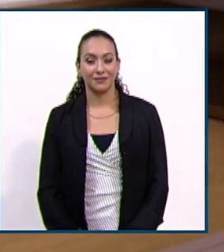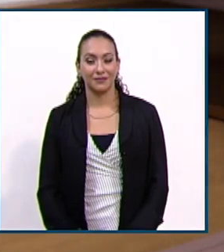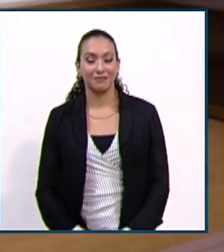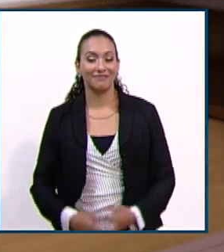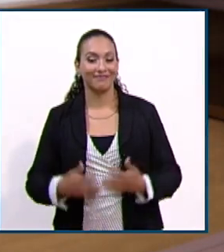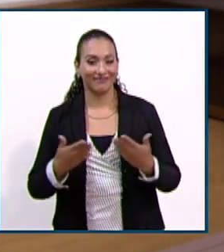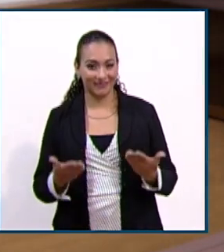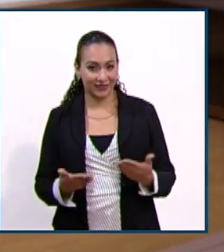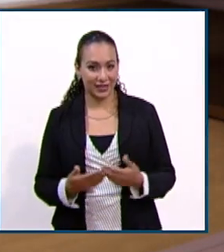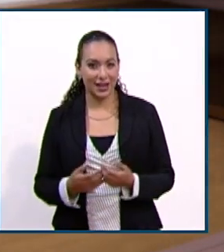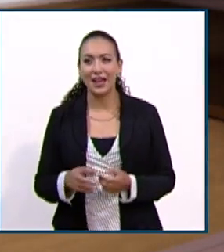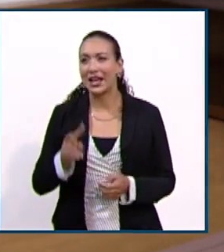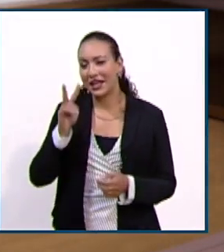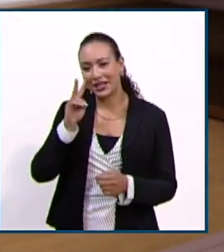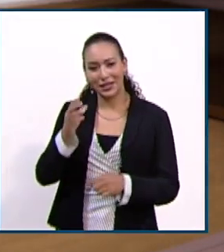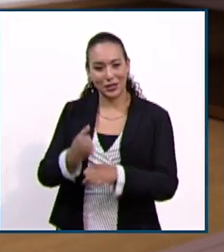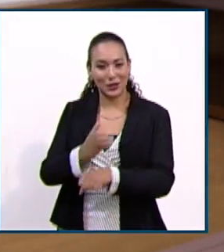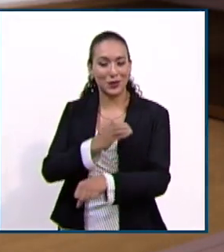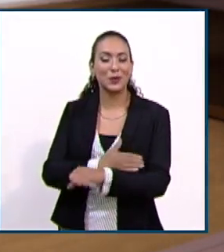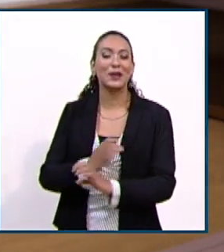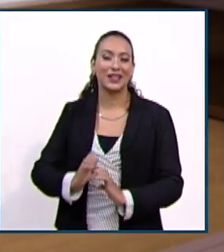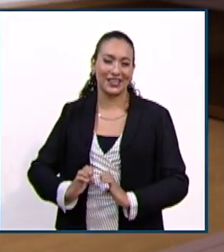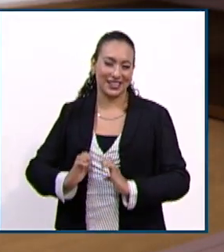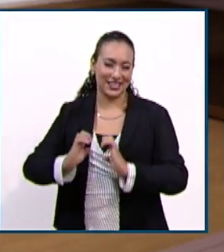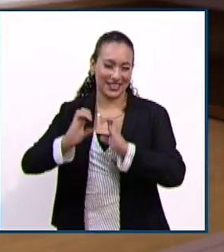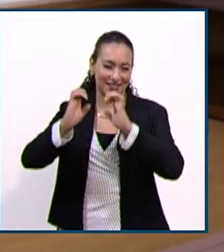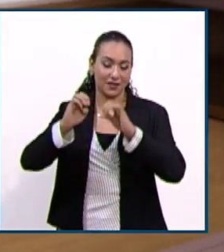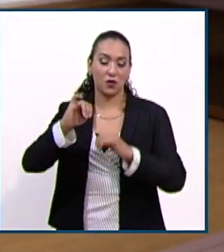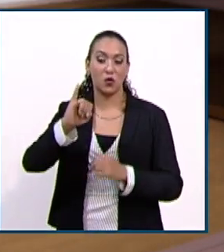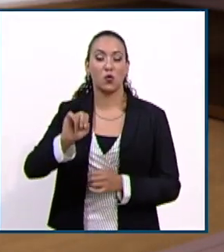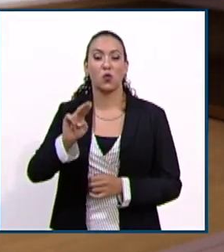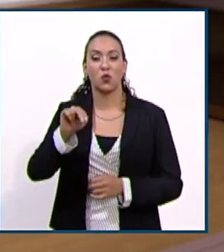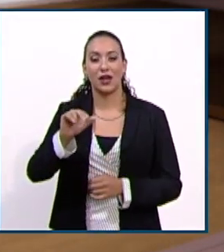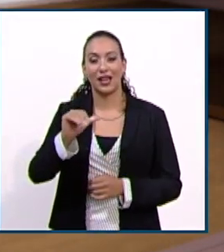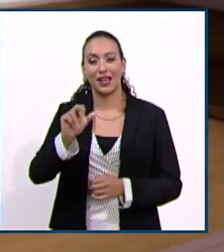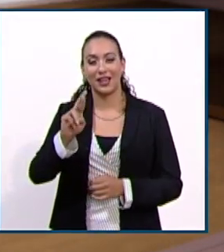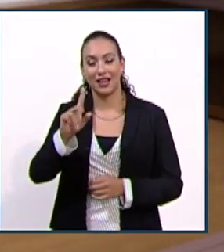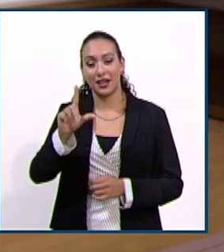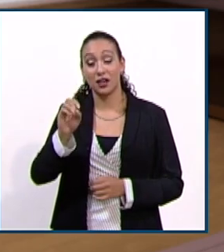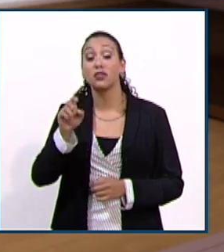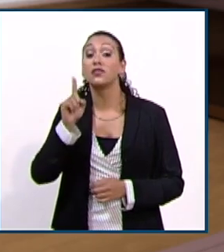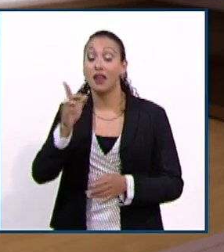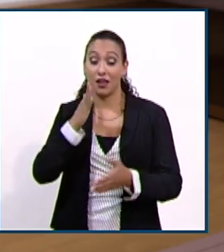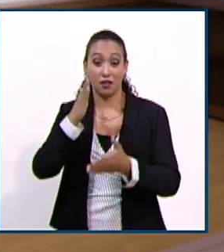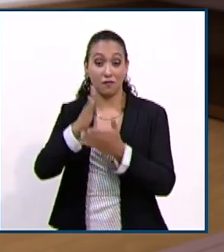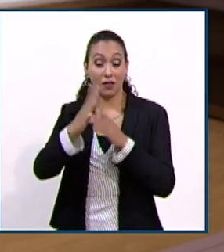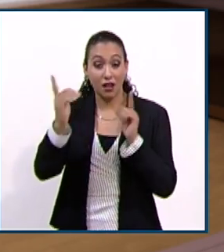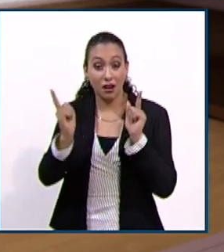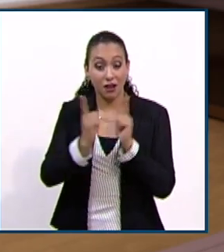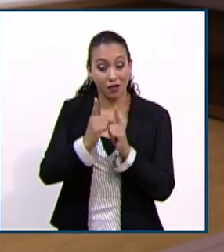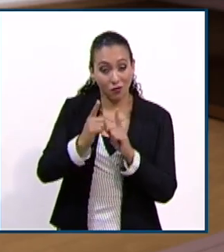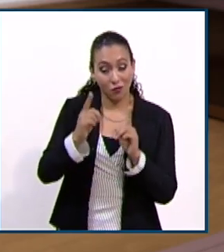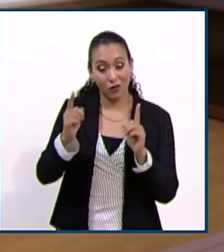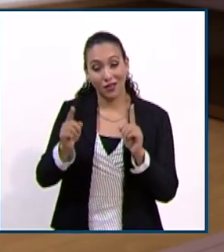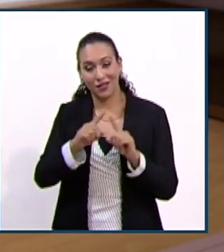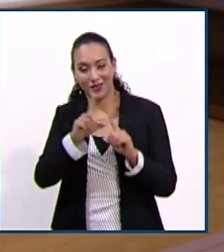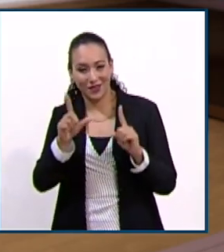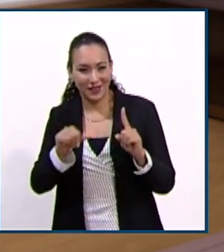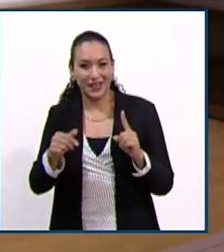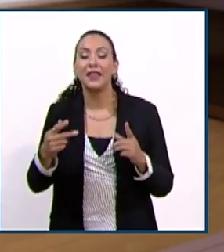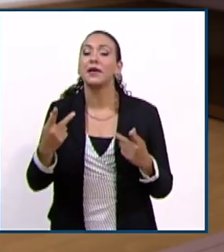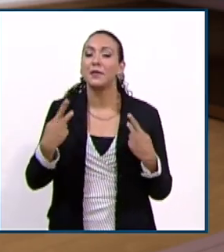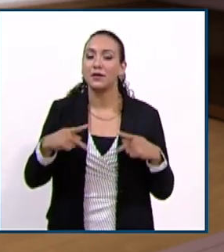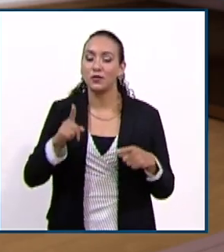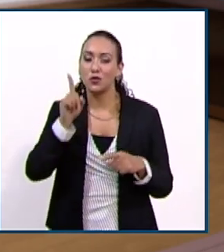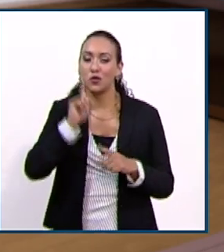Ahora es momento de enlazarnos con mi compañero Juan Carlos González, quien dio seguimiento al Encuentro Nacional de Observatorios de Participación Política de